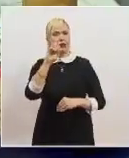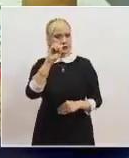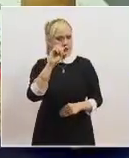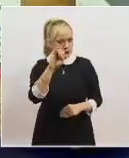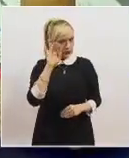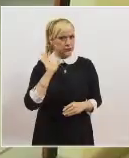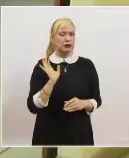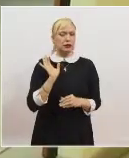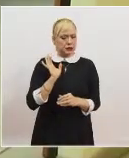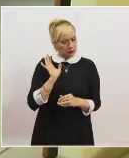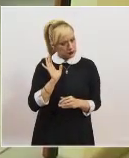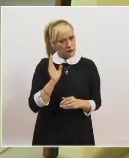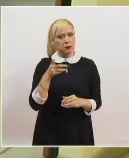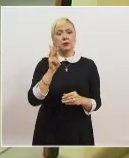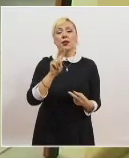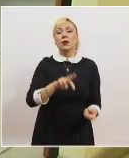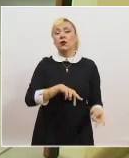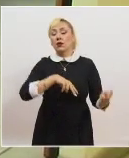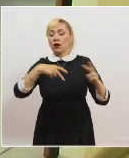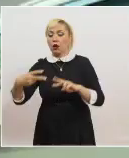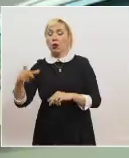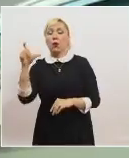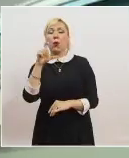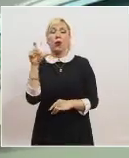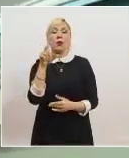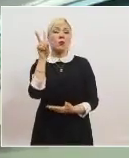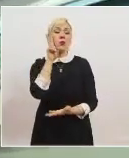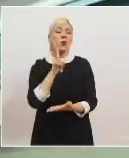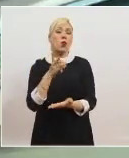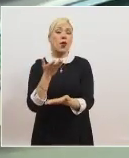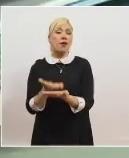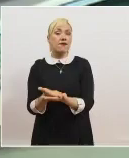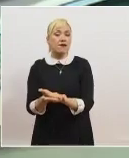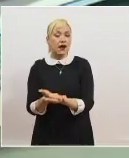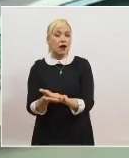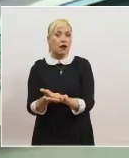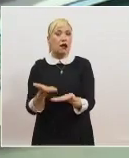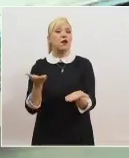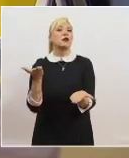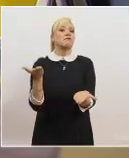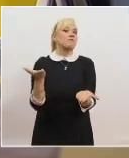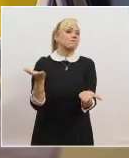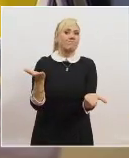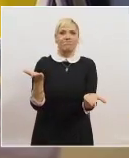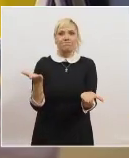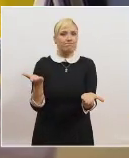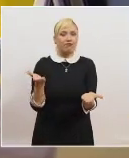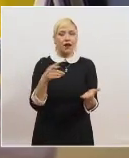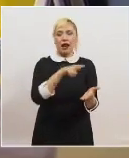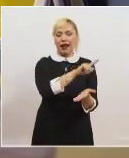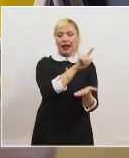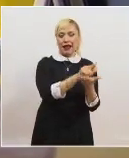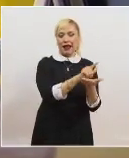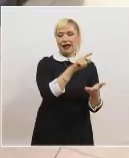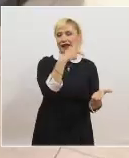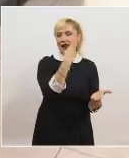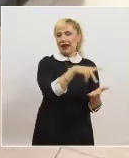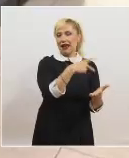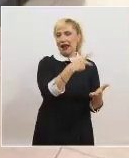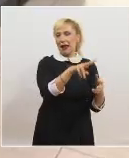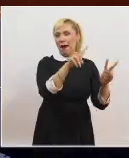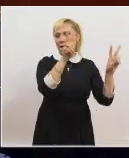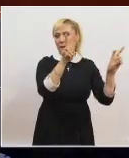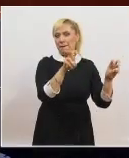ese reconocimiento se refiere en especial a la materia penal, para la que está contemplado el derecho a una defensa adecuada en la